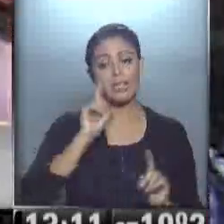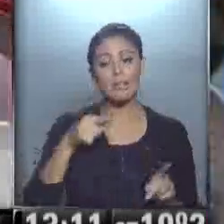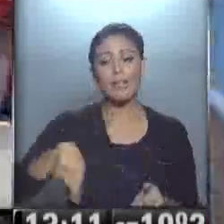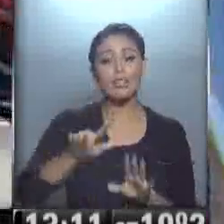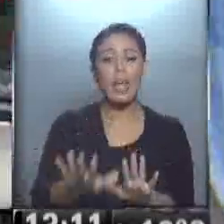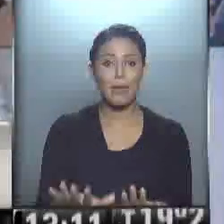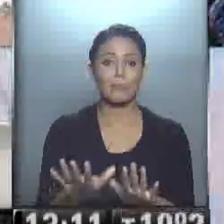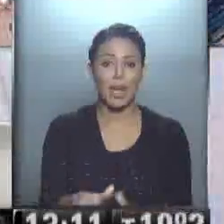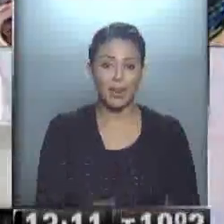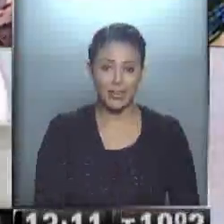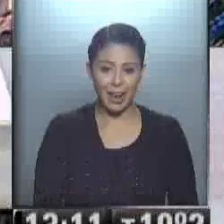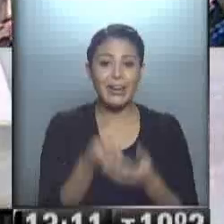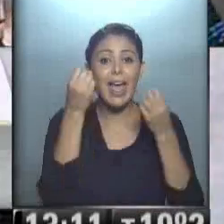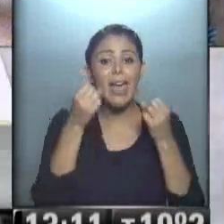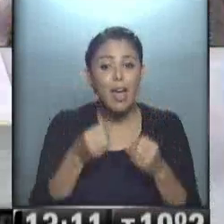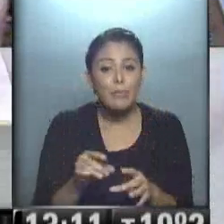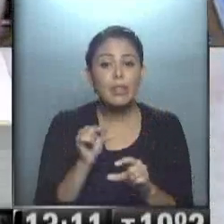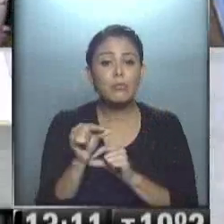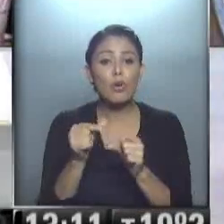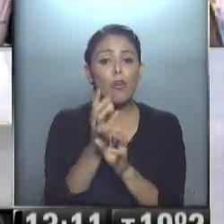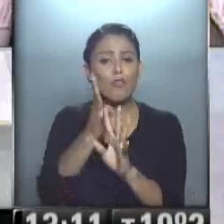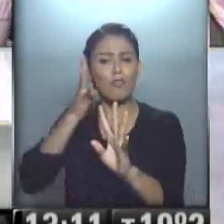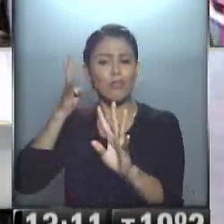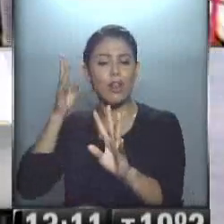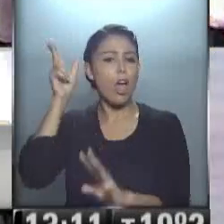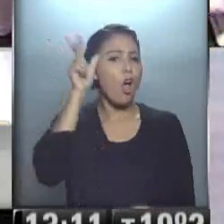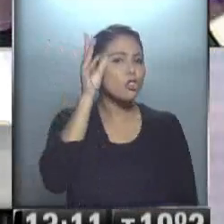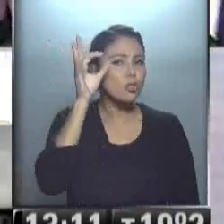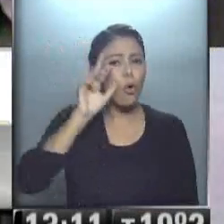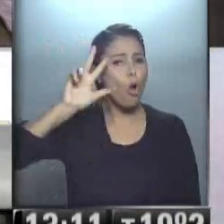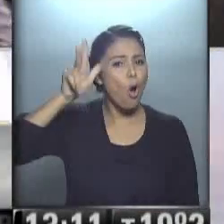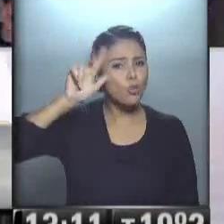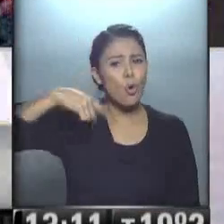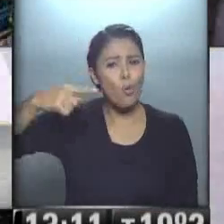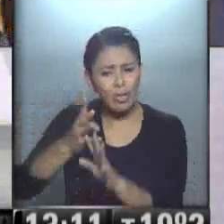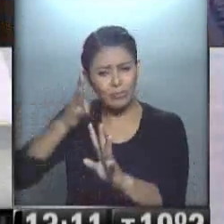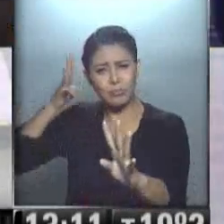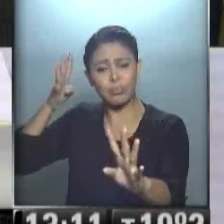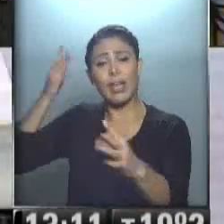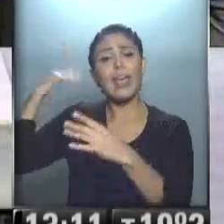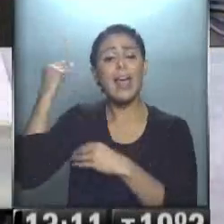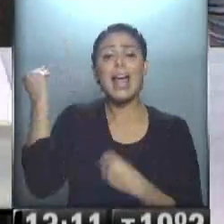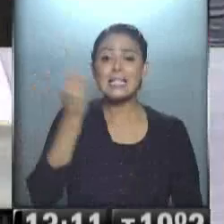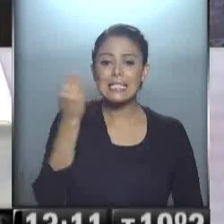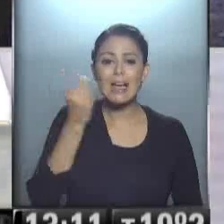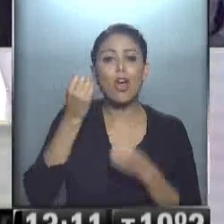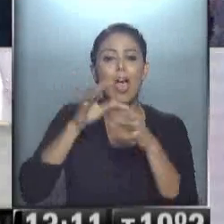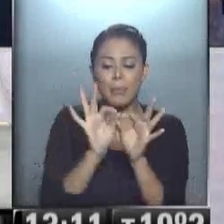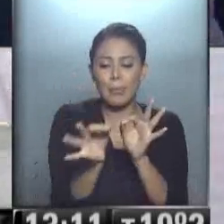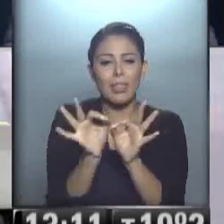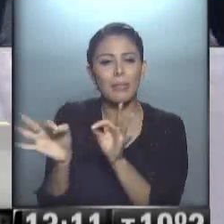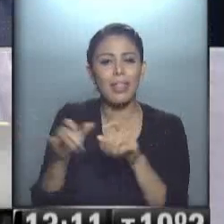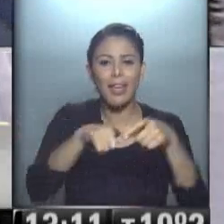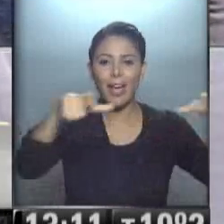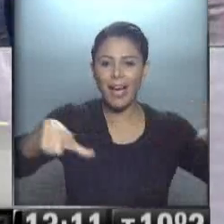espera, porque comienza a moverse la fila de 800 metros que desde el día sábado se ha instalado en las inmediaciones de